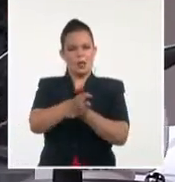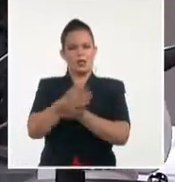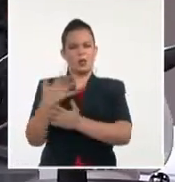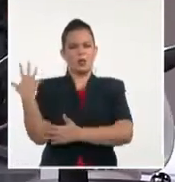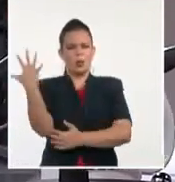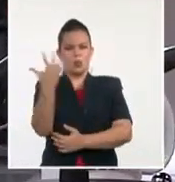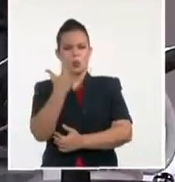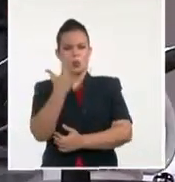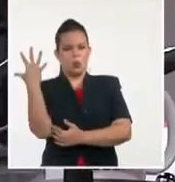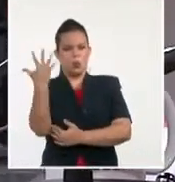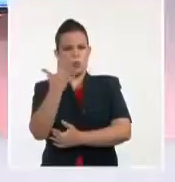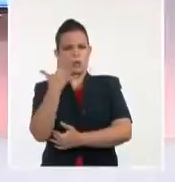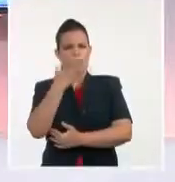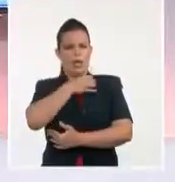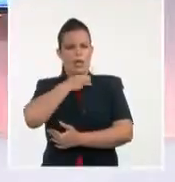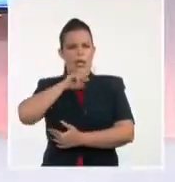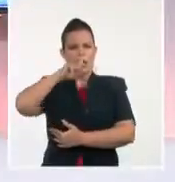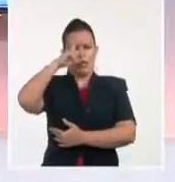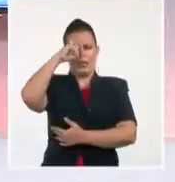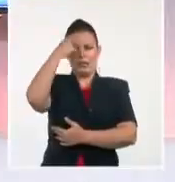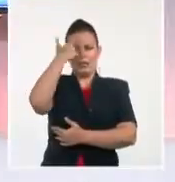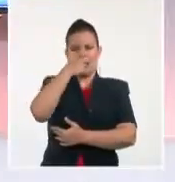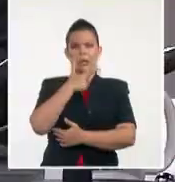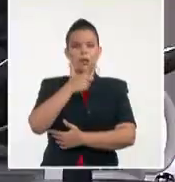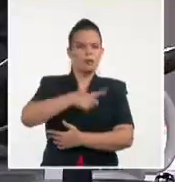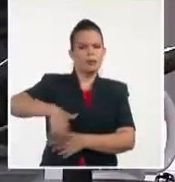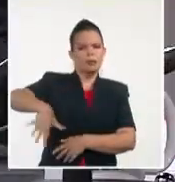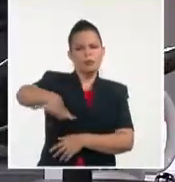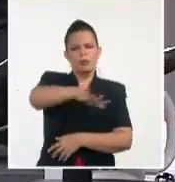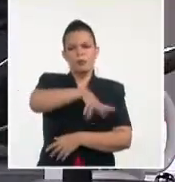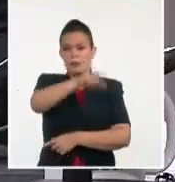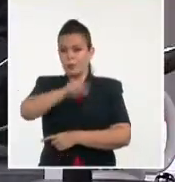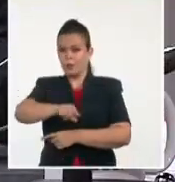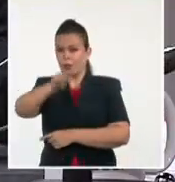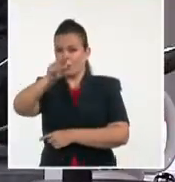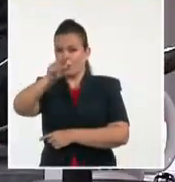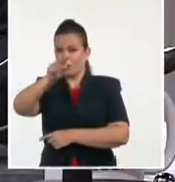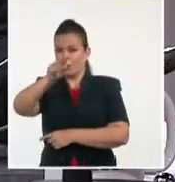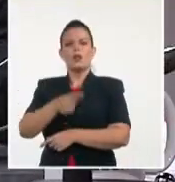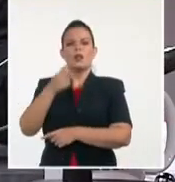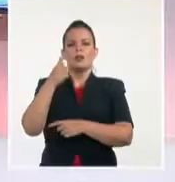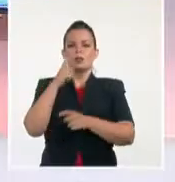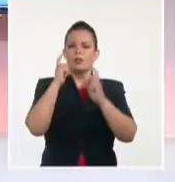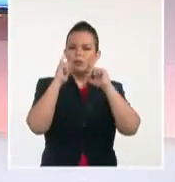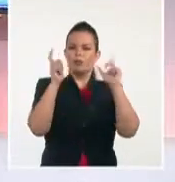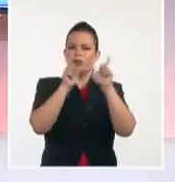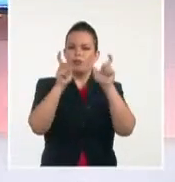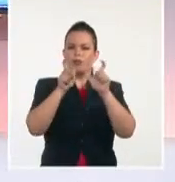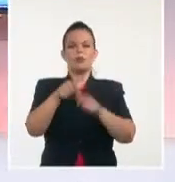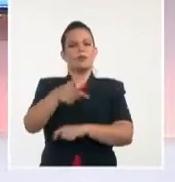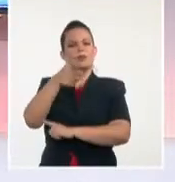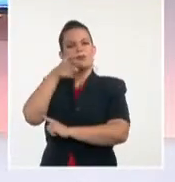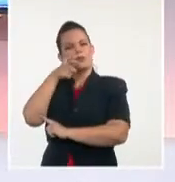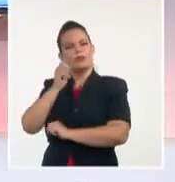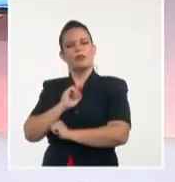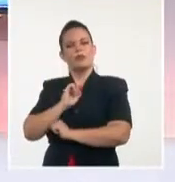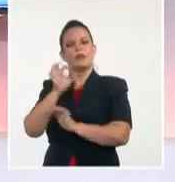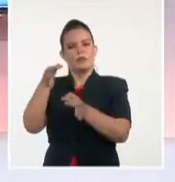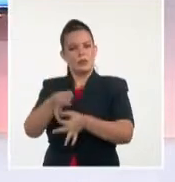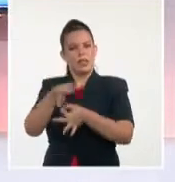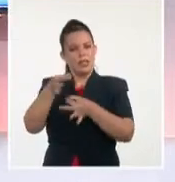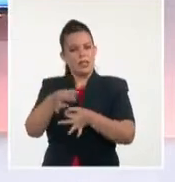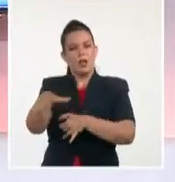para los cubanos en estos días, y lo bueno que fue verlo a usted. acompañado también de muy jóvenes